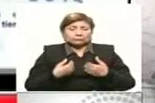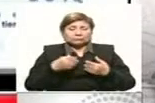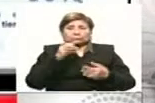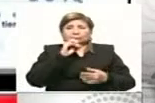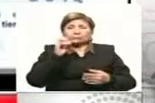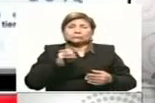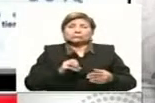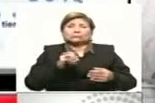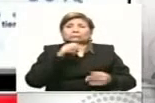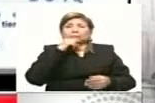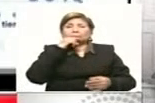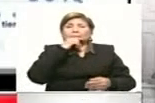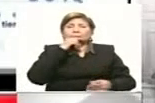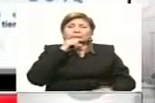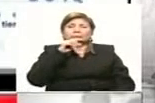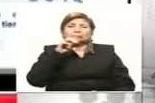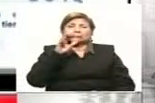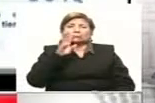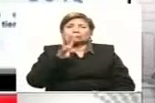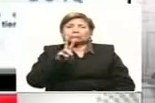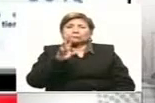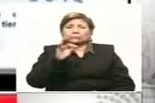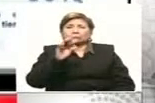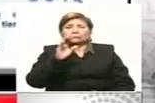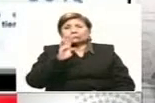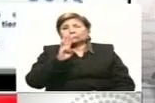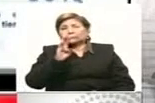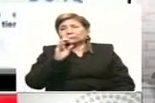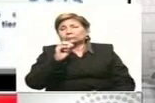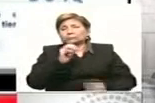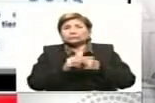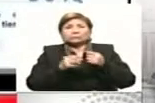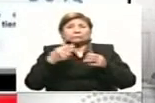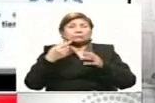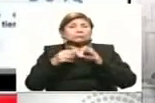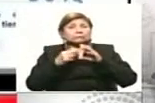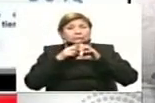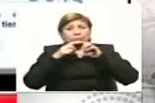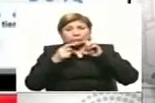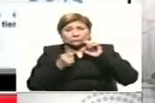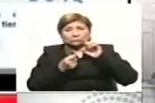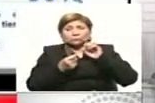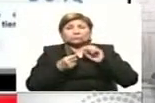de 30 a 49 años de edad que se ha realizado algún tamizaje de cuello uterino.